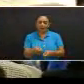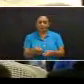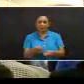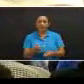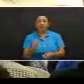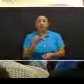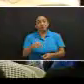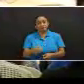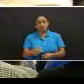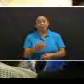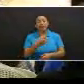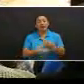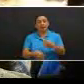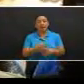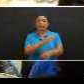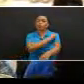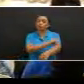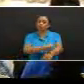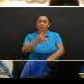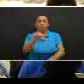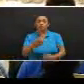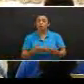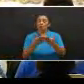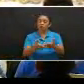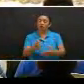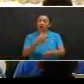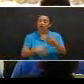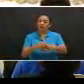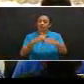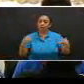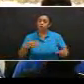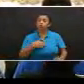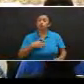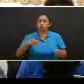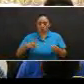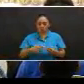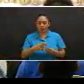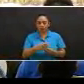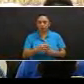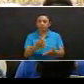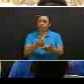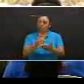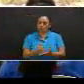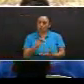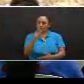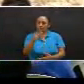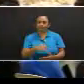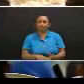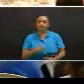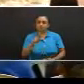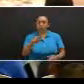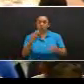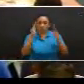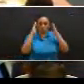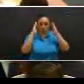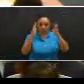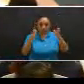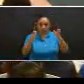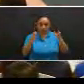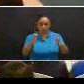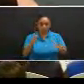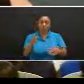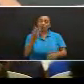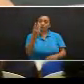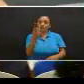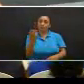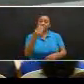al año siguiente no da fruto, entonces sí, yo te ayudo a cortarla. Si usted se da cuenta, eran 3 años más ese